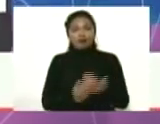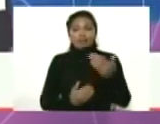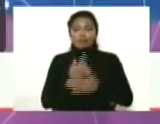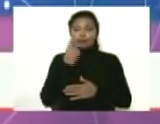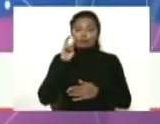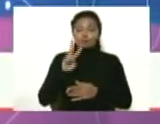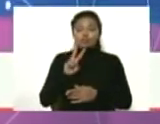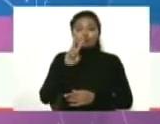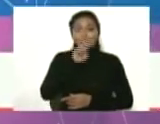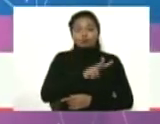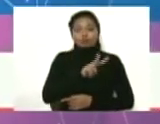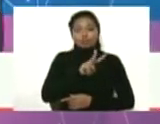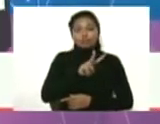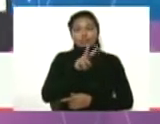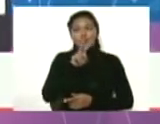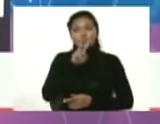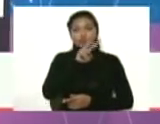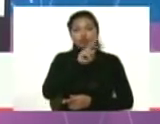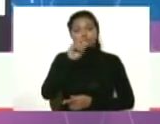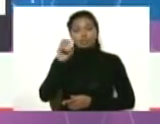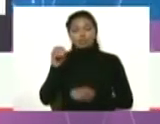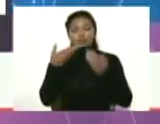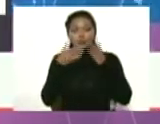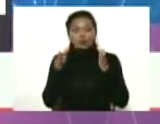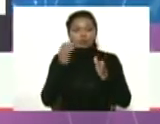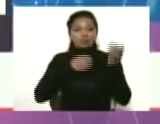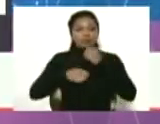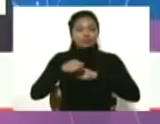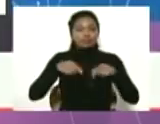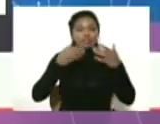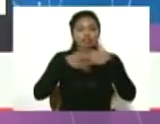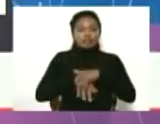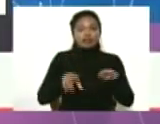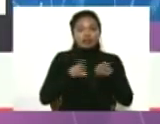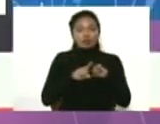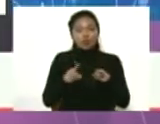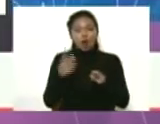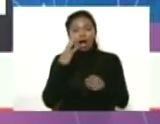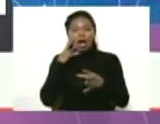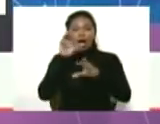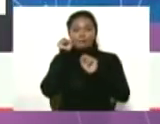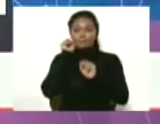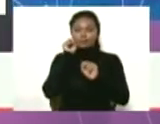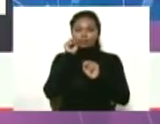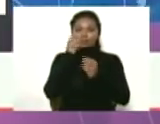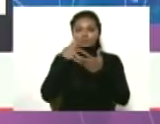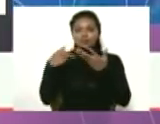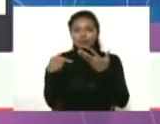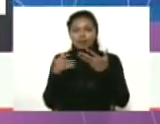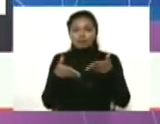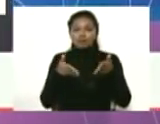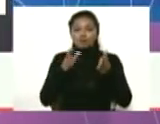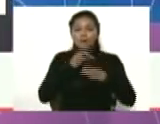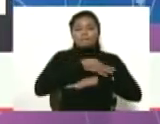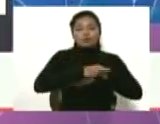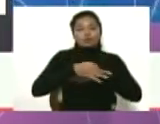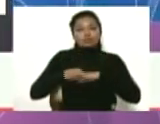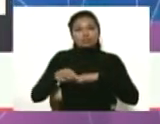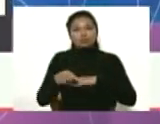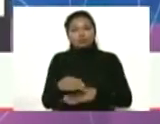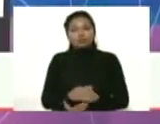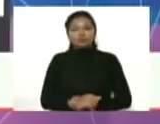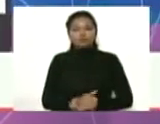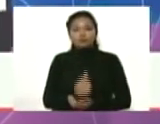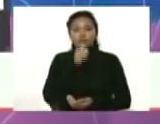las 200 unidades populares de defensa integral que comprenden los demás municipios, que son